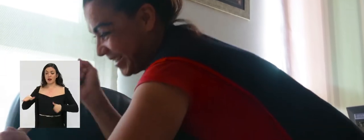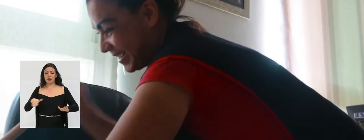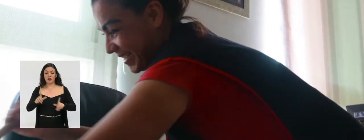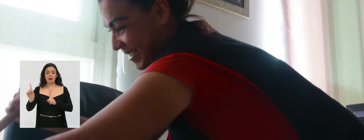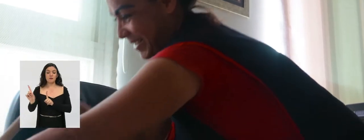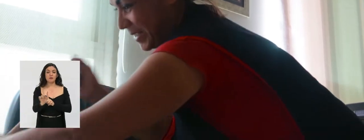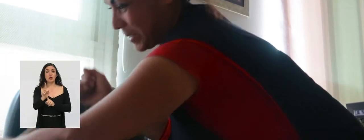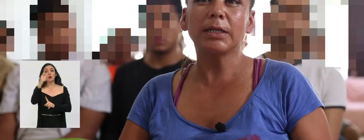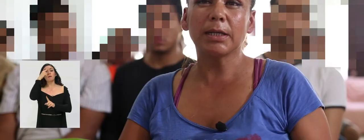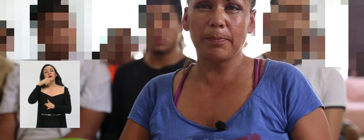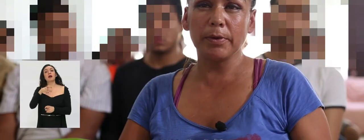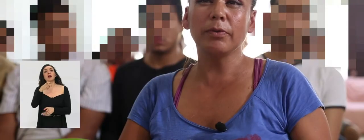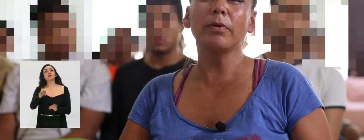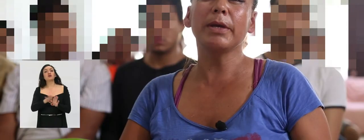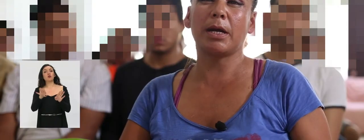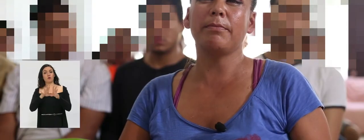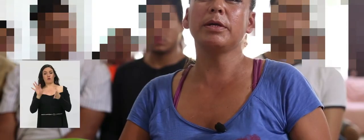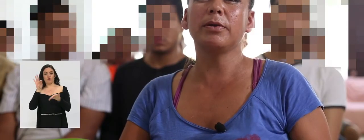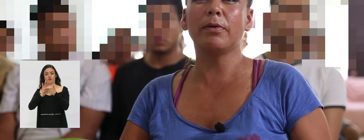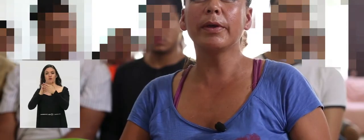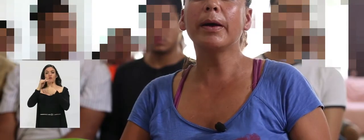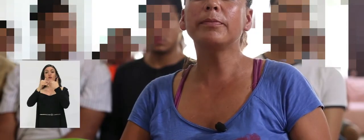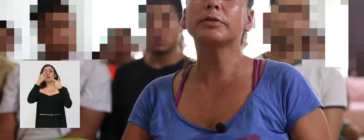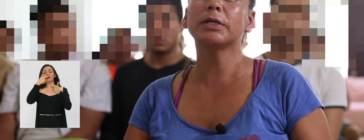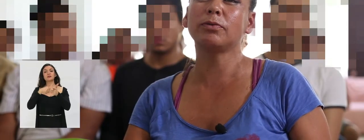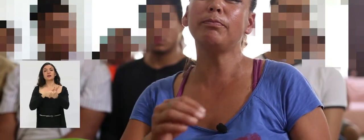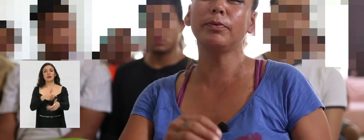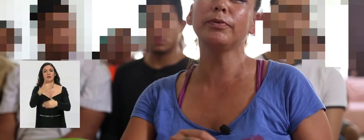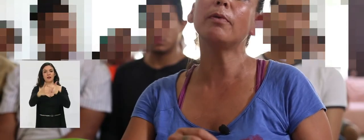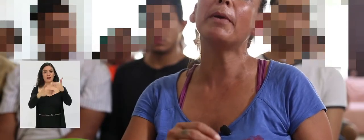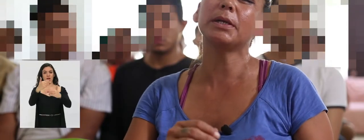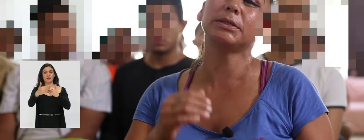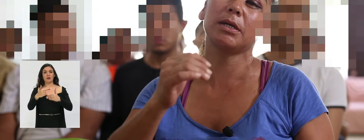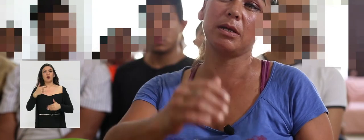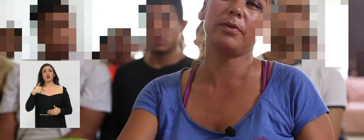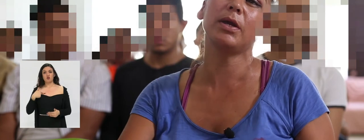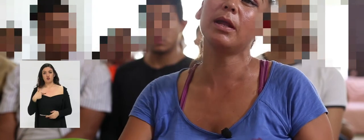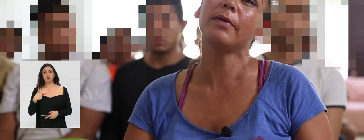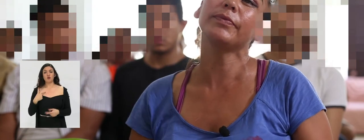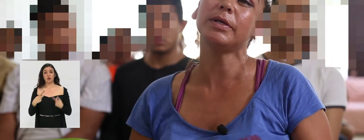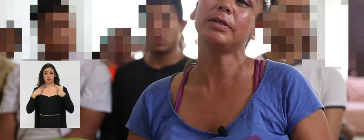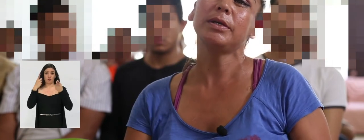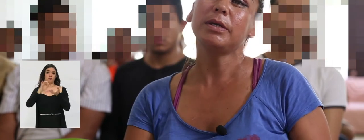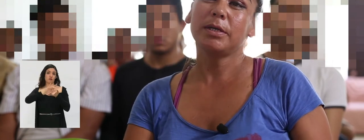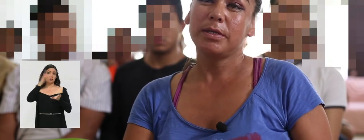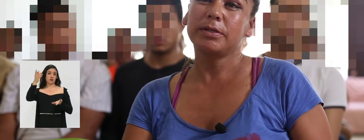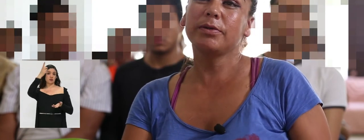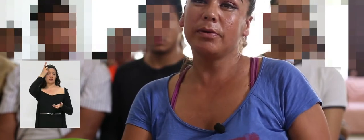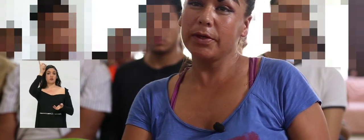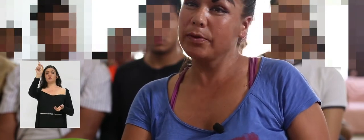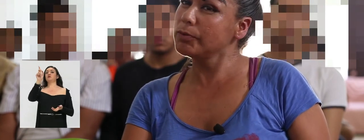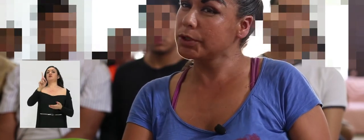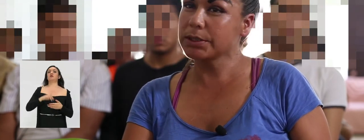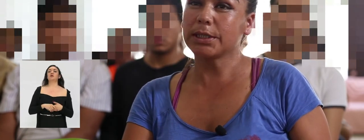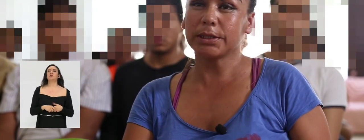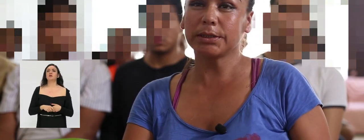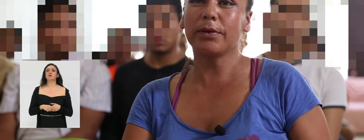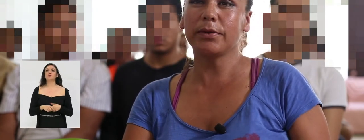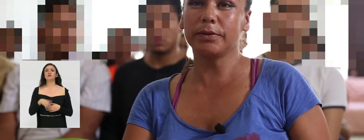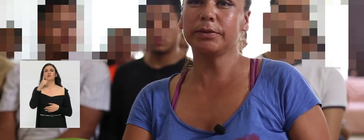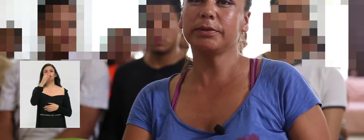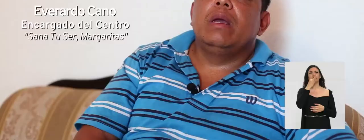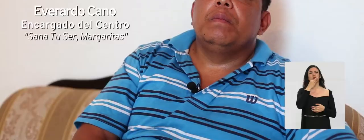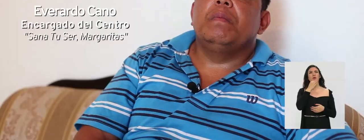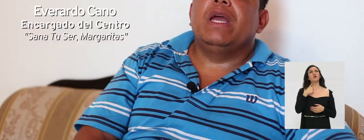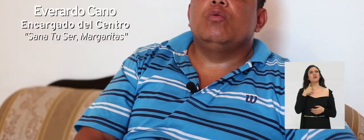Padre Dios me la está poniendo en mi camino, ¿verdad? Pues es un punto para seguir adelante. Yo le doy muchas gracias